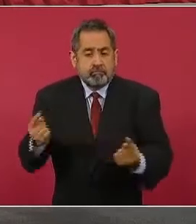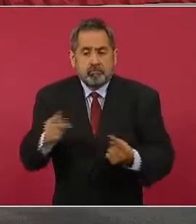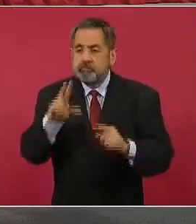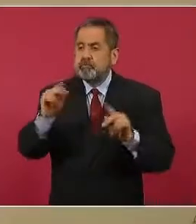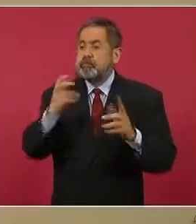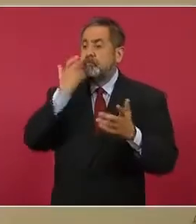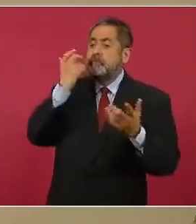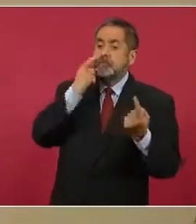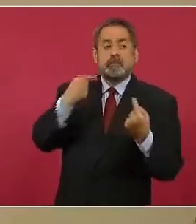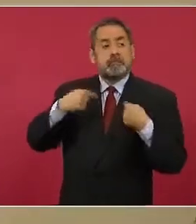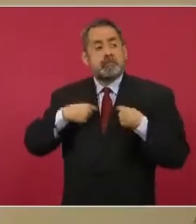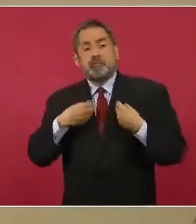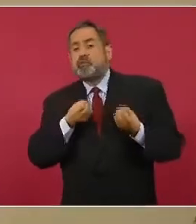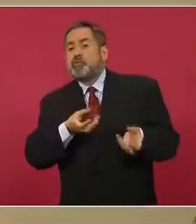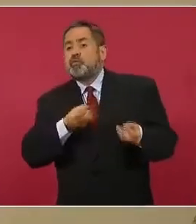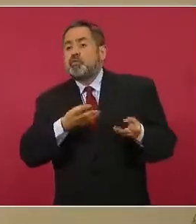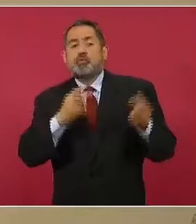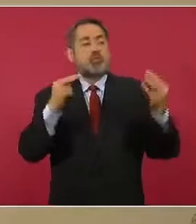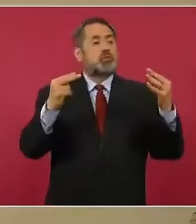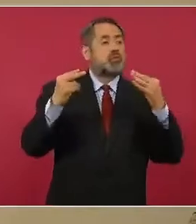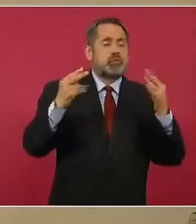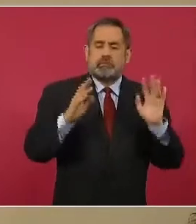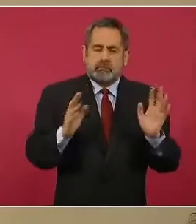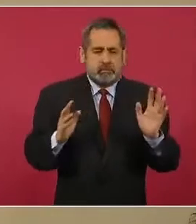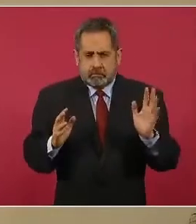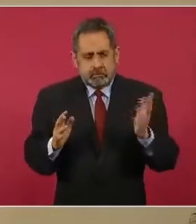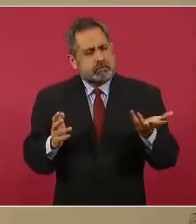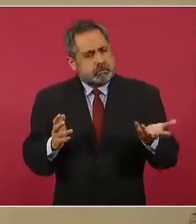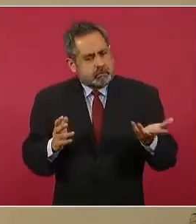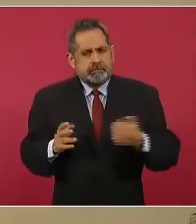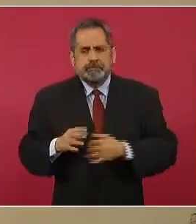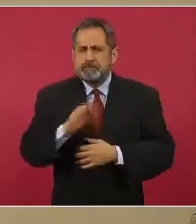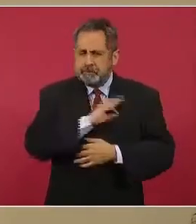conocer la situación de estos albergues, ni la situación de los niños que están